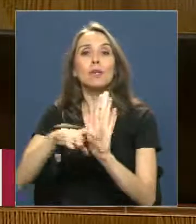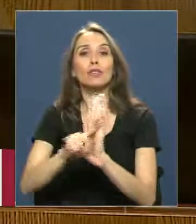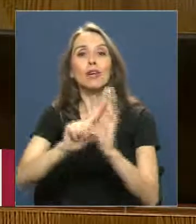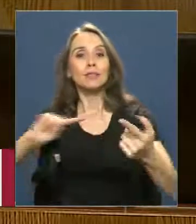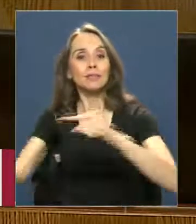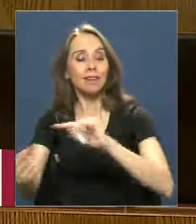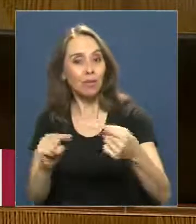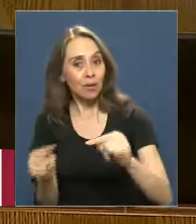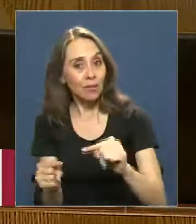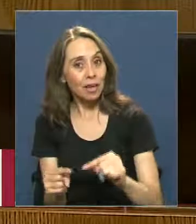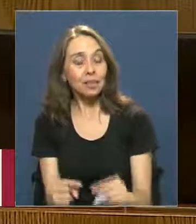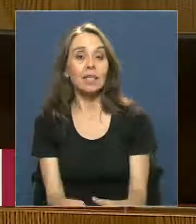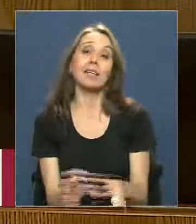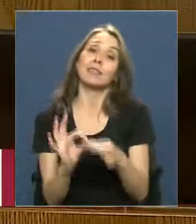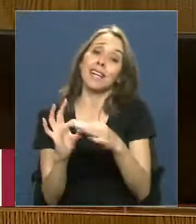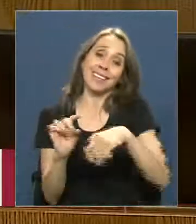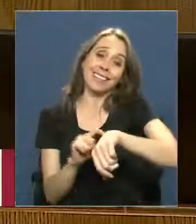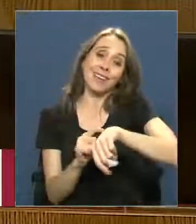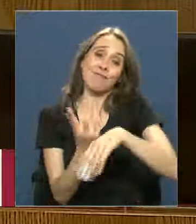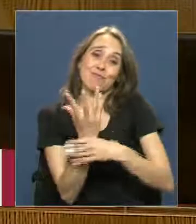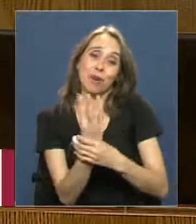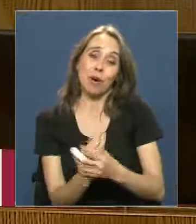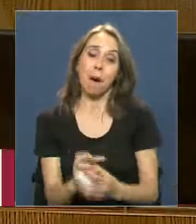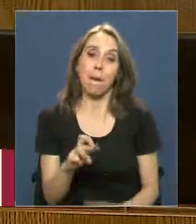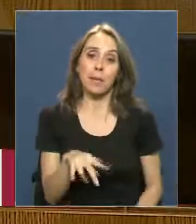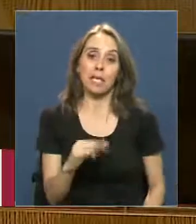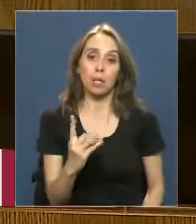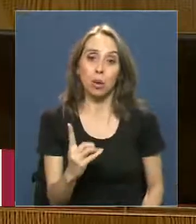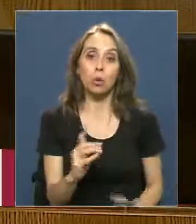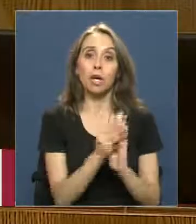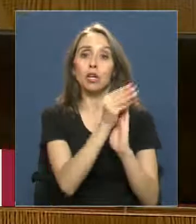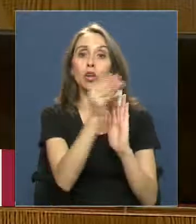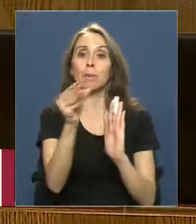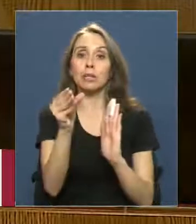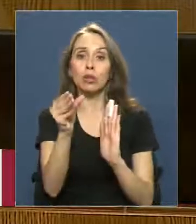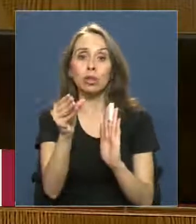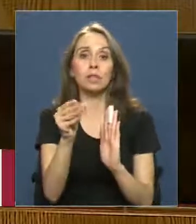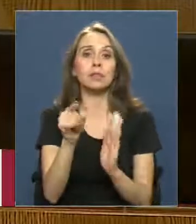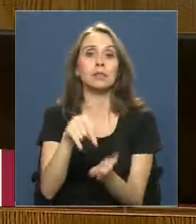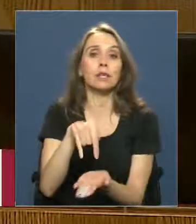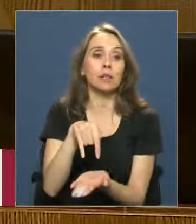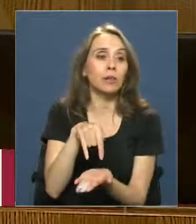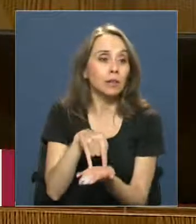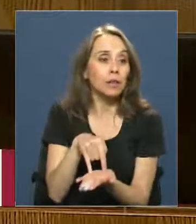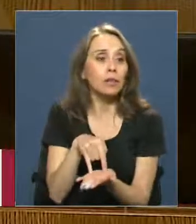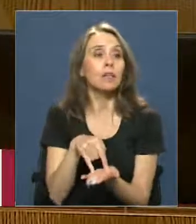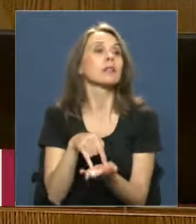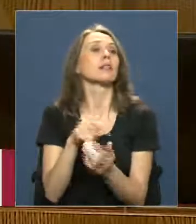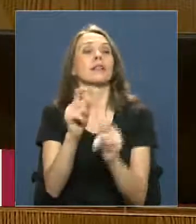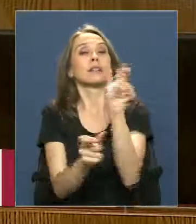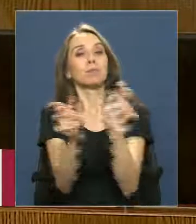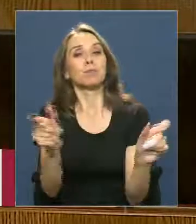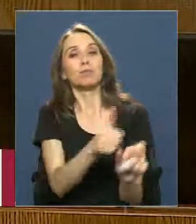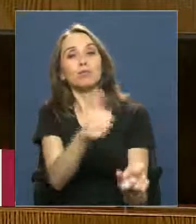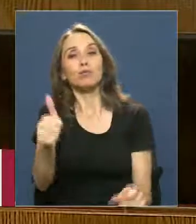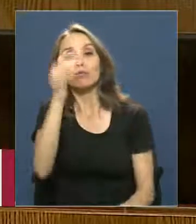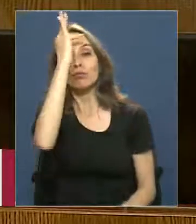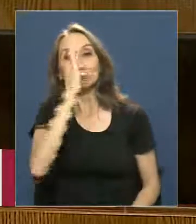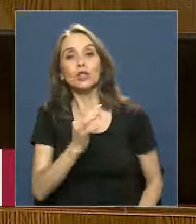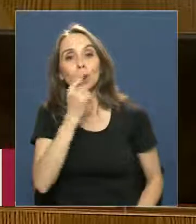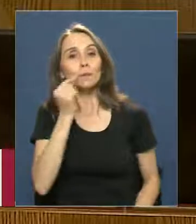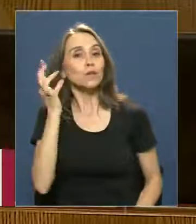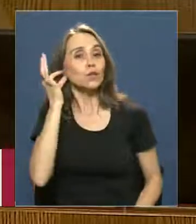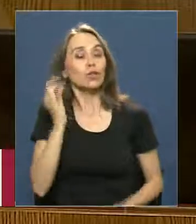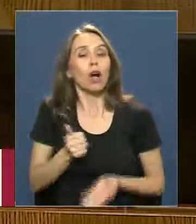Bueno, solo agradecer, se me acaba el tiempo, agradecer al PNUD, a la Biblioteca del Congreso, a Rocío Noriega, a todos los funcionarios y funcionarias que han